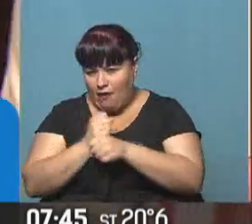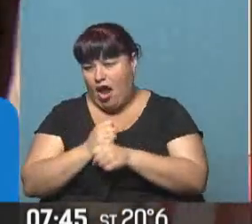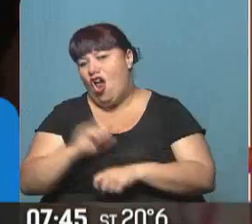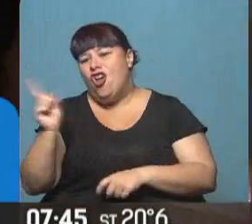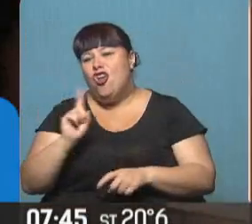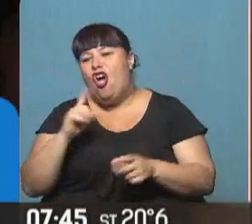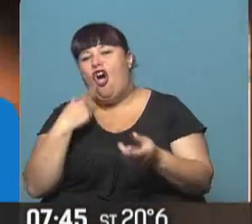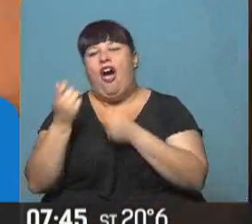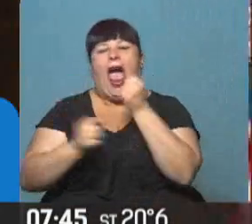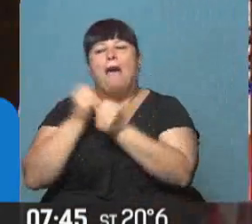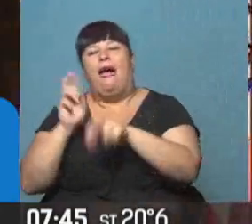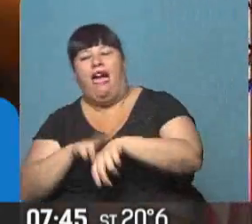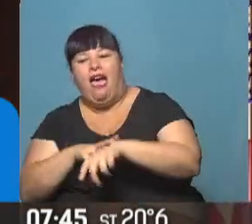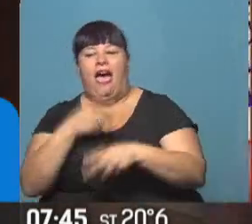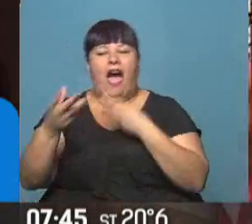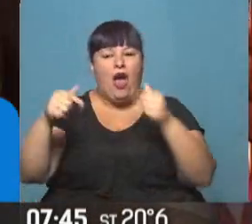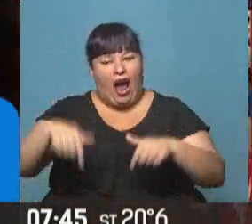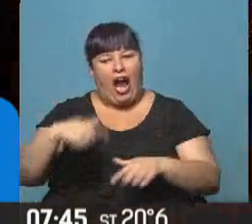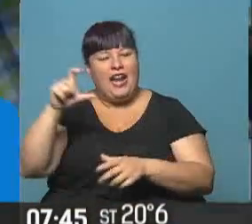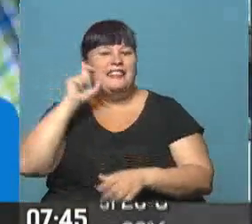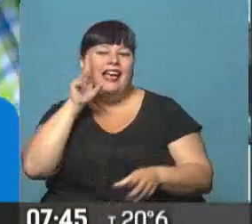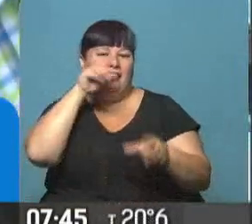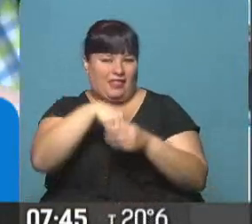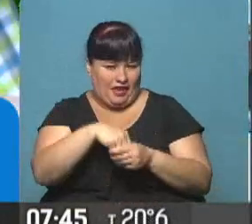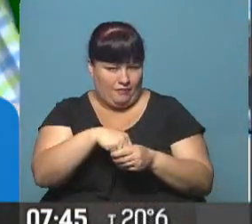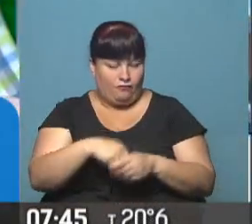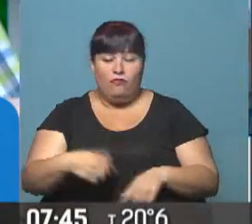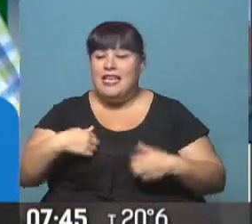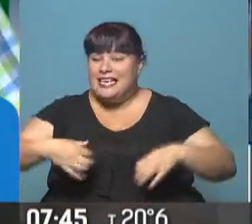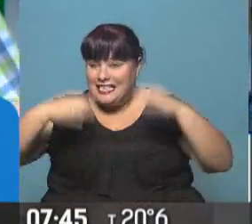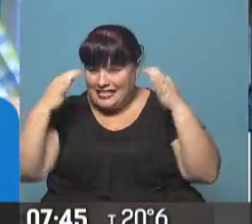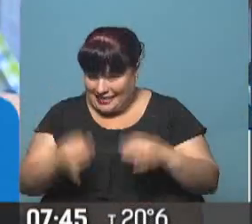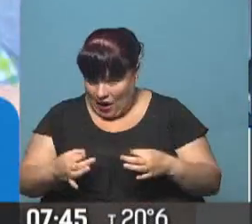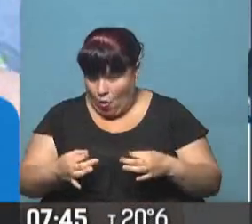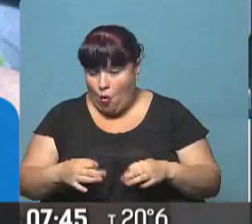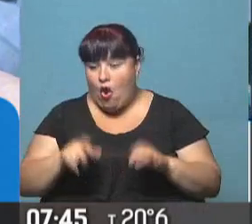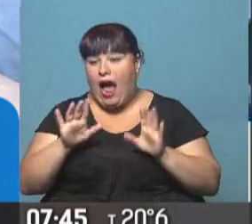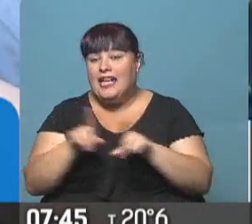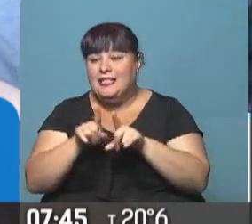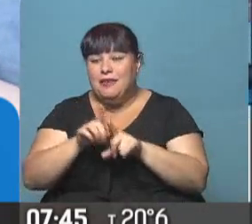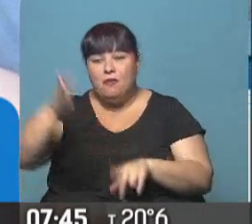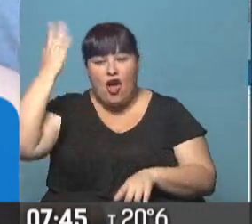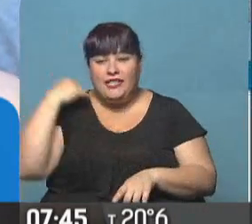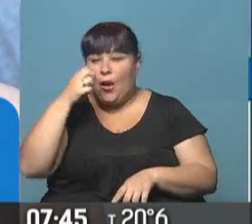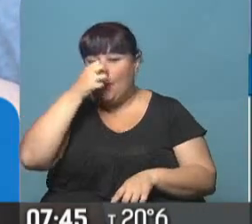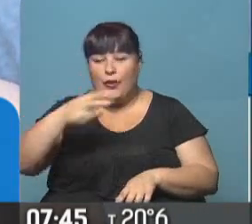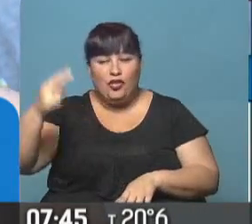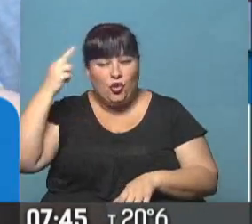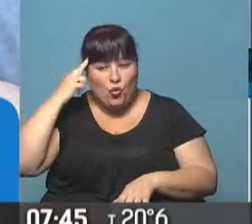que sean los empresarios que hoy están en la CGT. De lo que estoy seguro, que así como estuvieron el